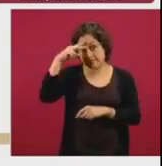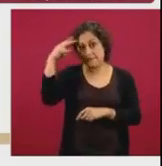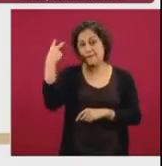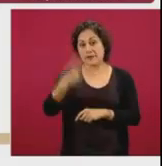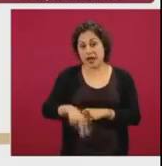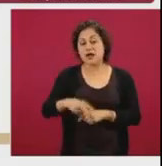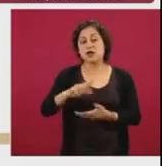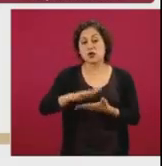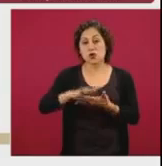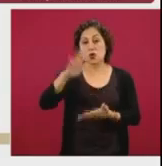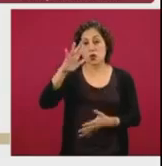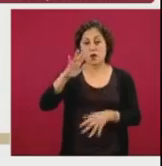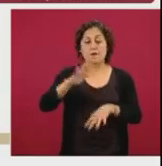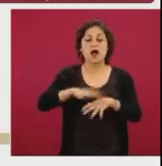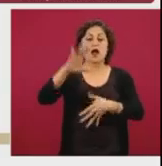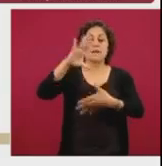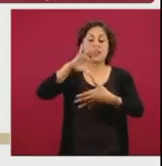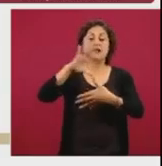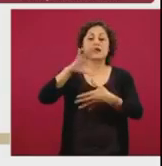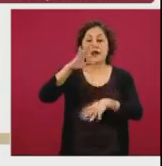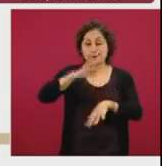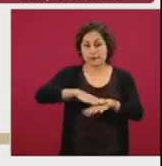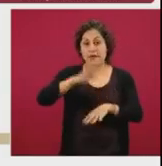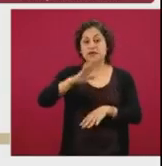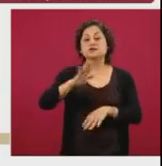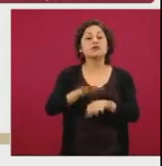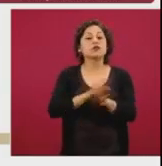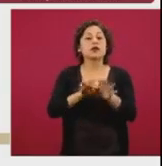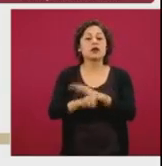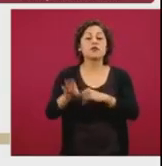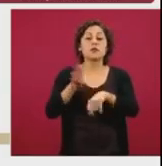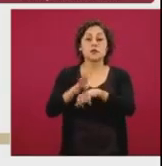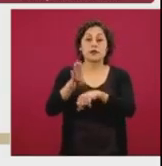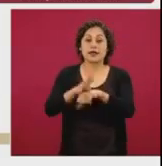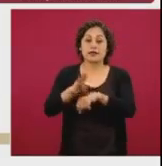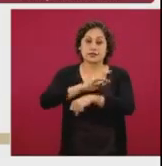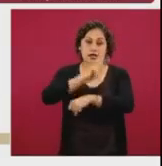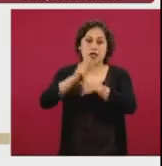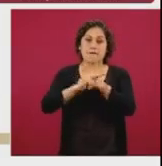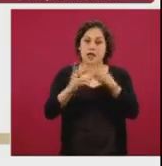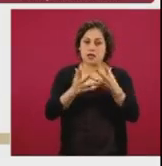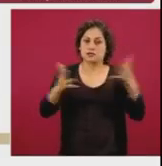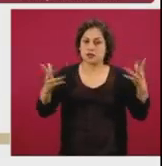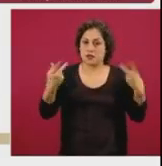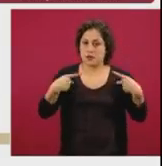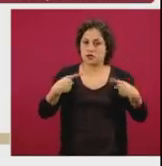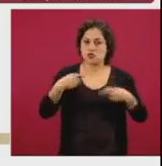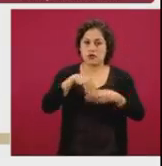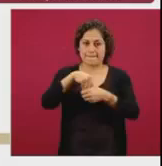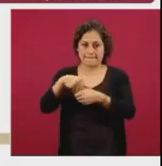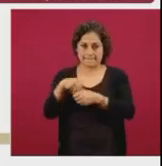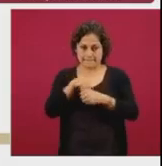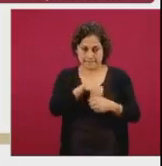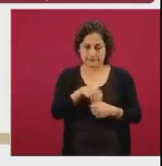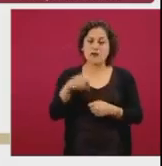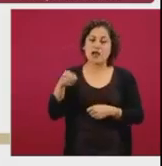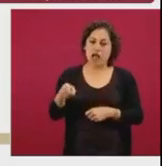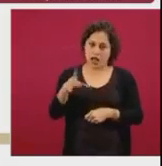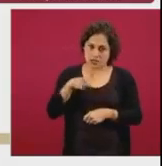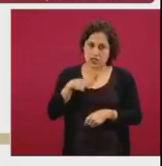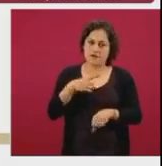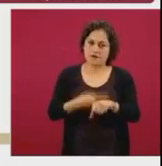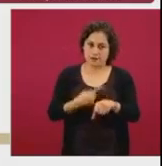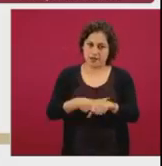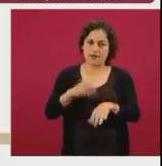porque se concentra en Brasil. Brasil es un país grande, con mucha población y también muy afectado por la lepra.